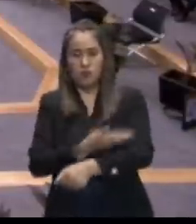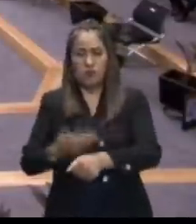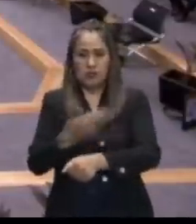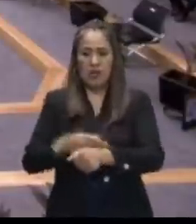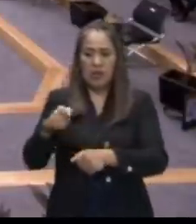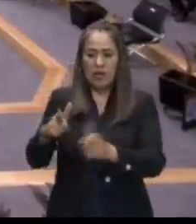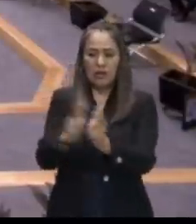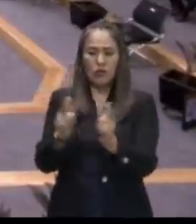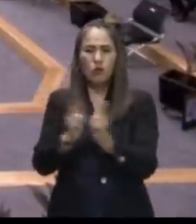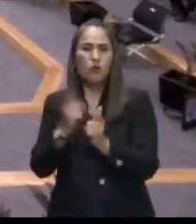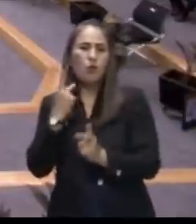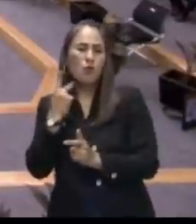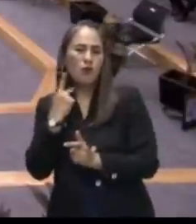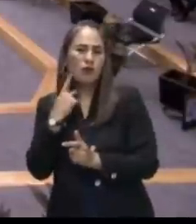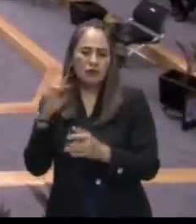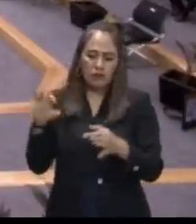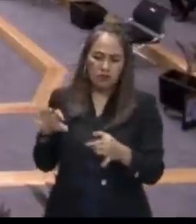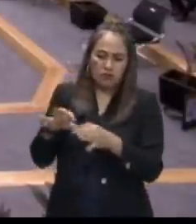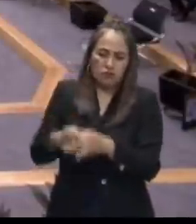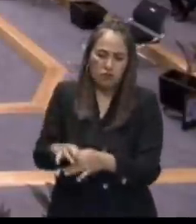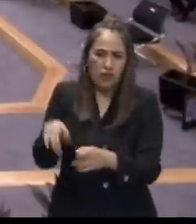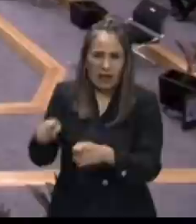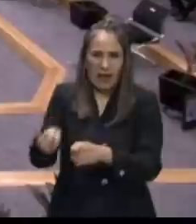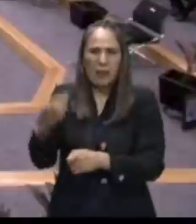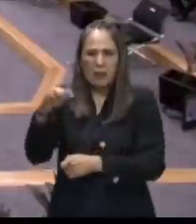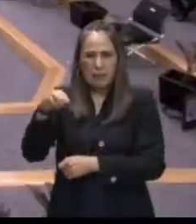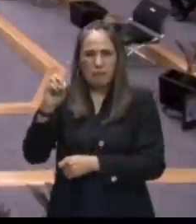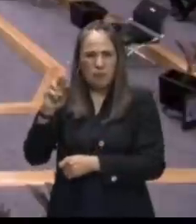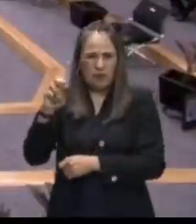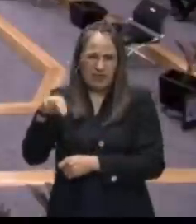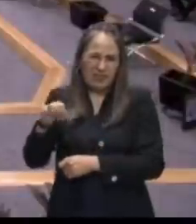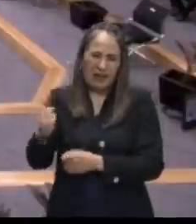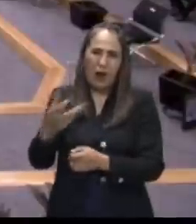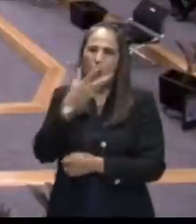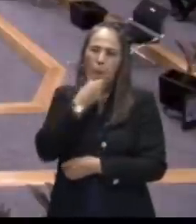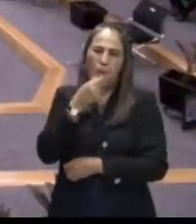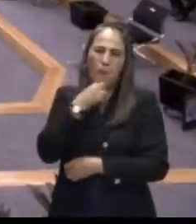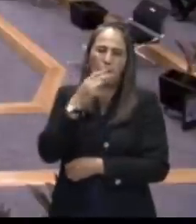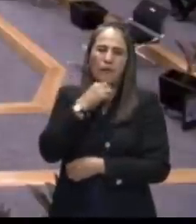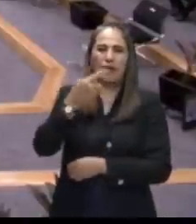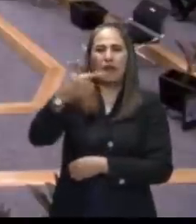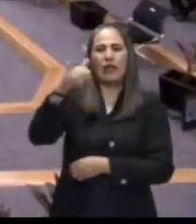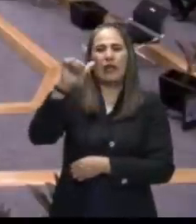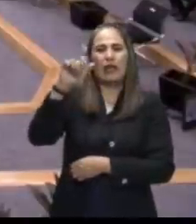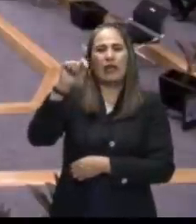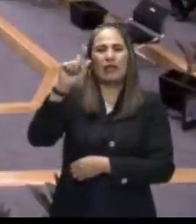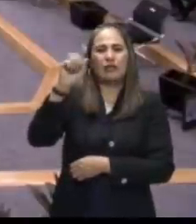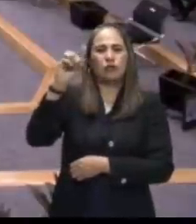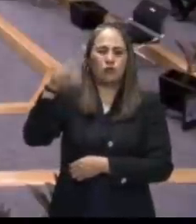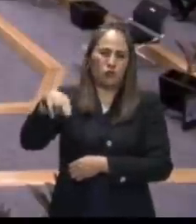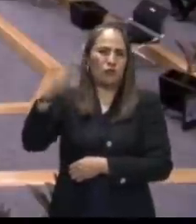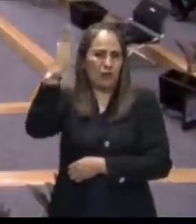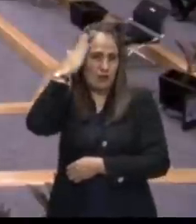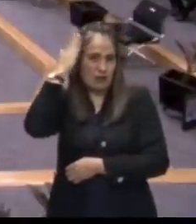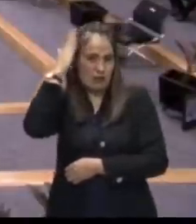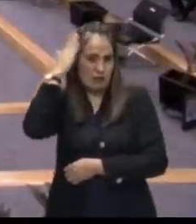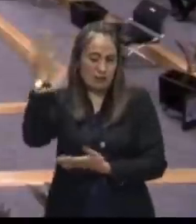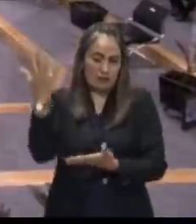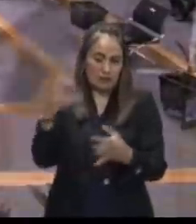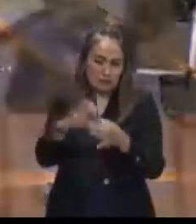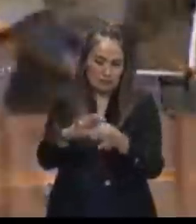aquí lo vemos en morena con el señor gastón arriaga dirigente de ese partido allá pues evidentemente nos preocupa